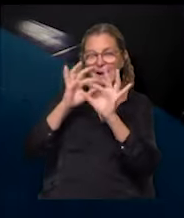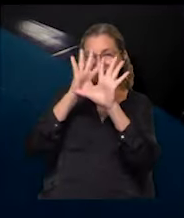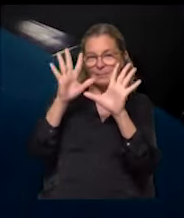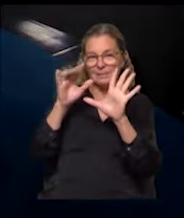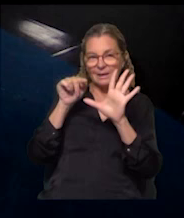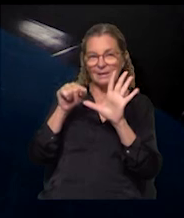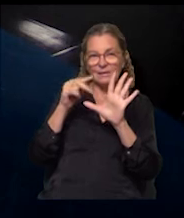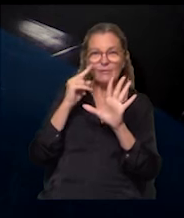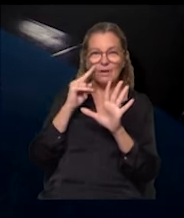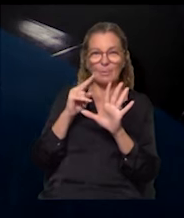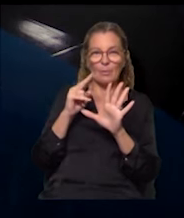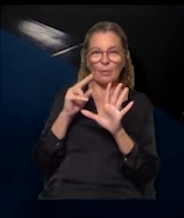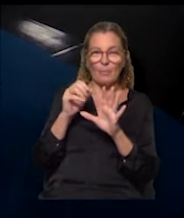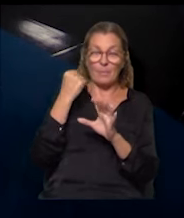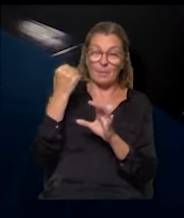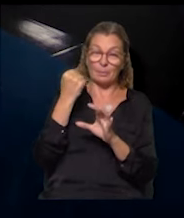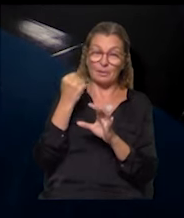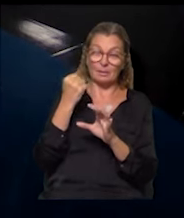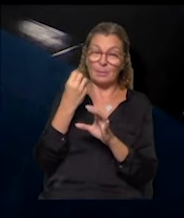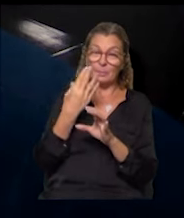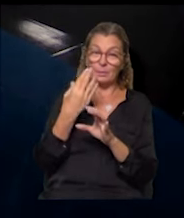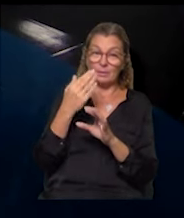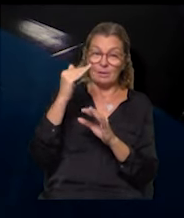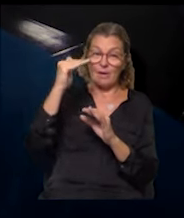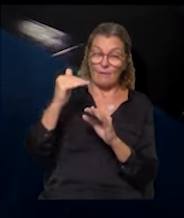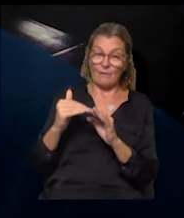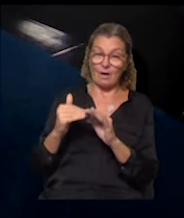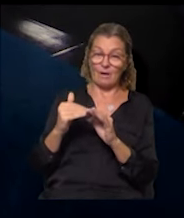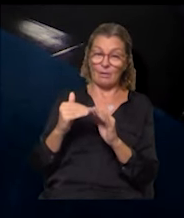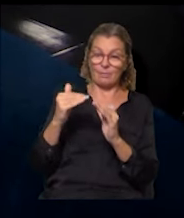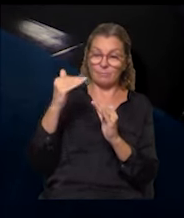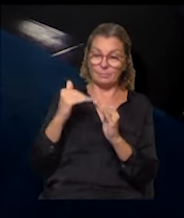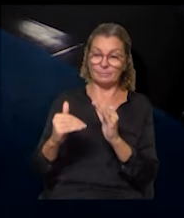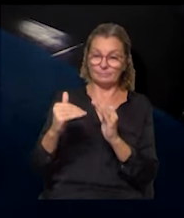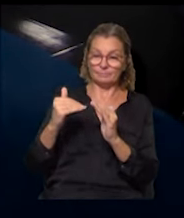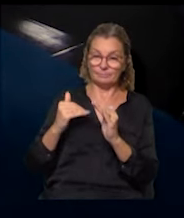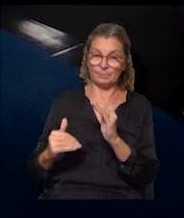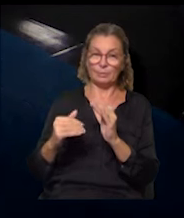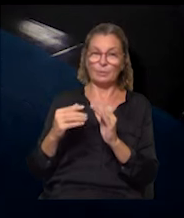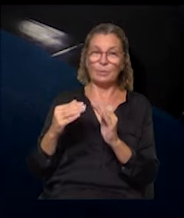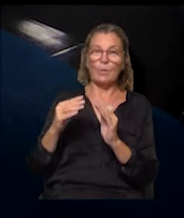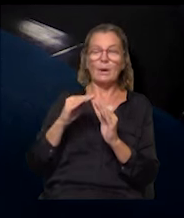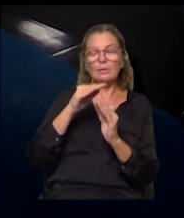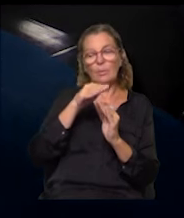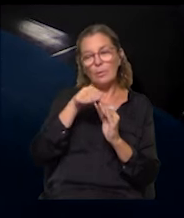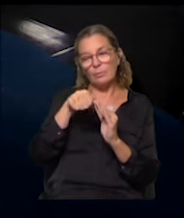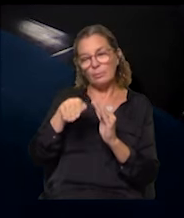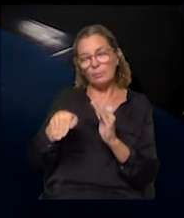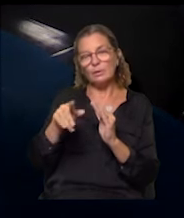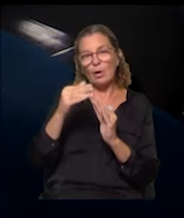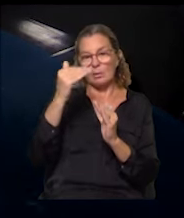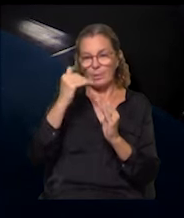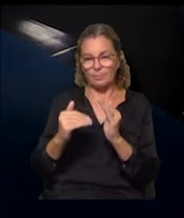Ahí están los hechos más graves porque Las bajas son en escalones No no es una línea continua y los